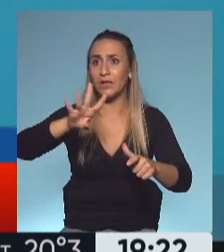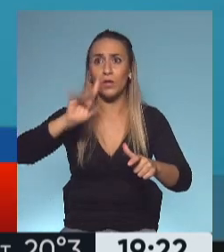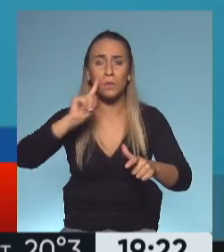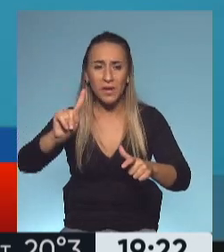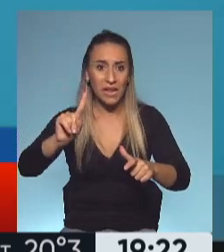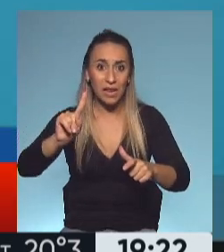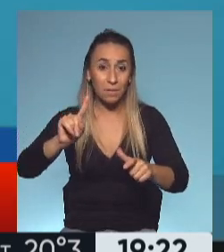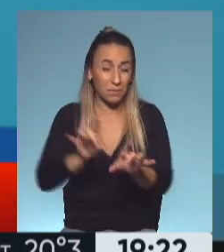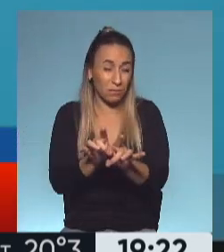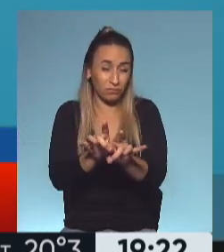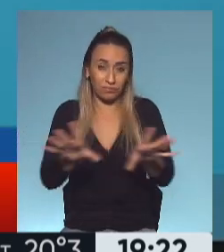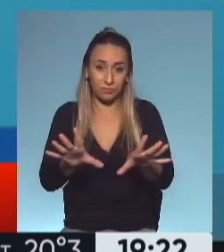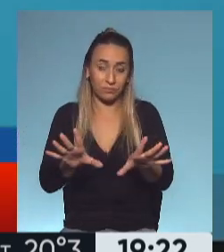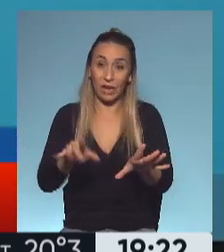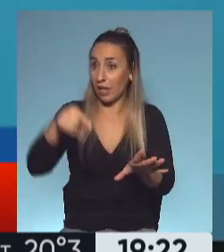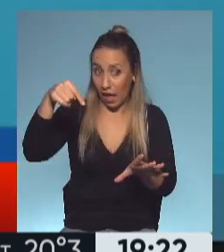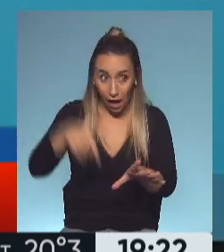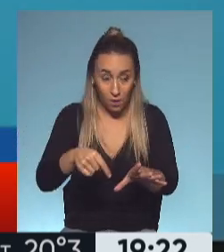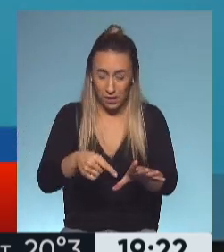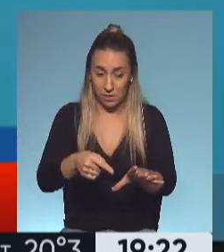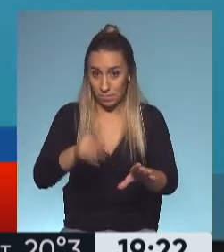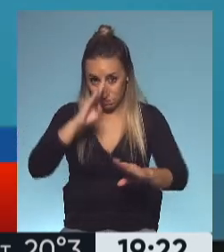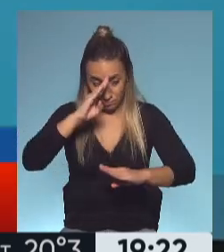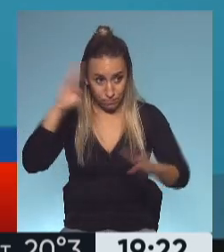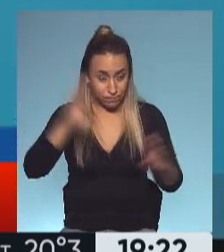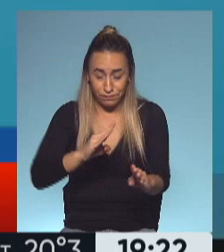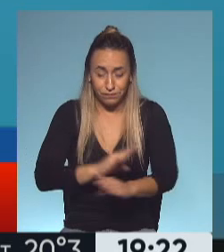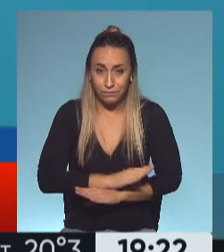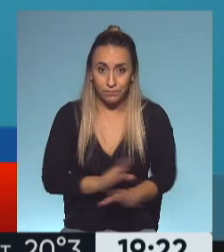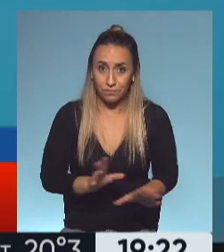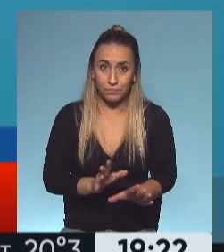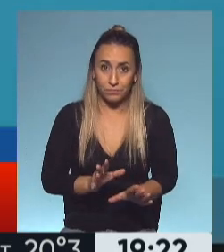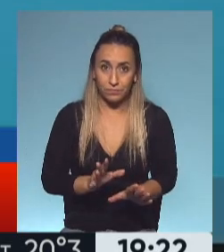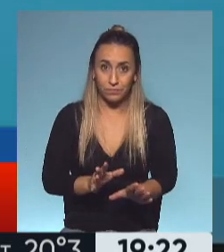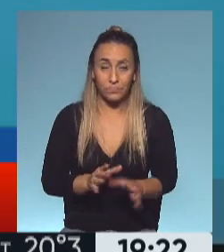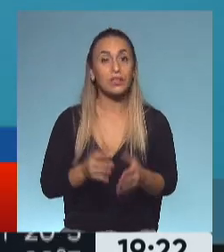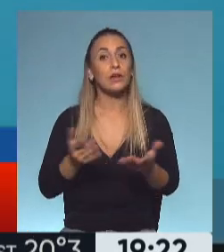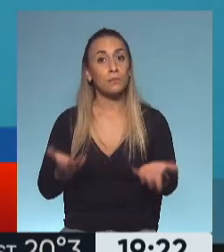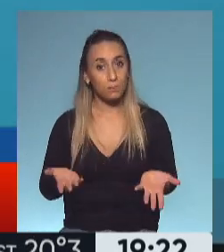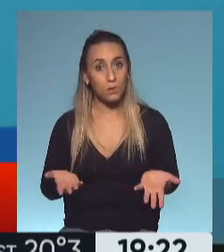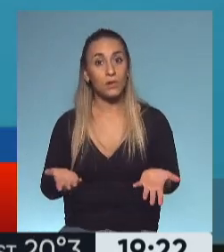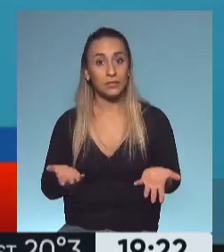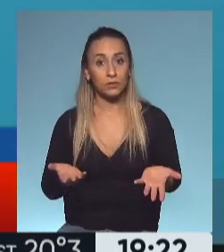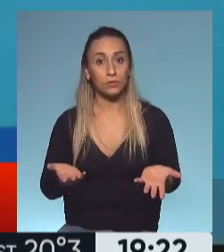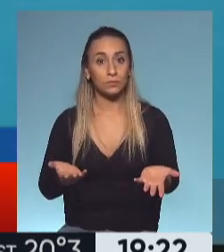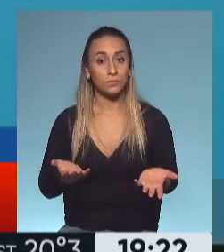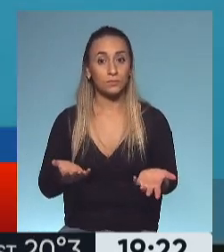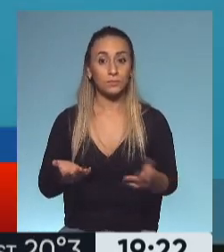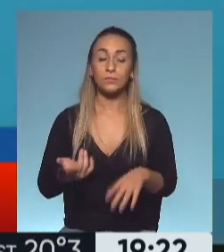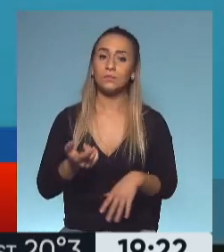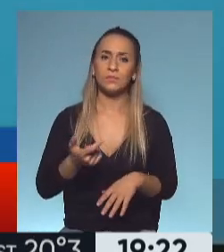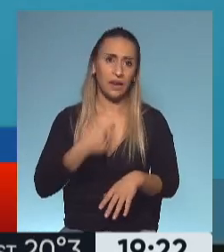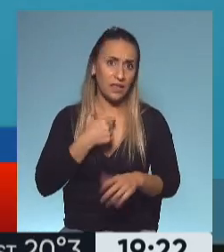en la zozobra absoluta, absoluta. Por eso quiero hablar de que